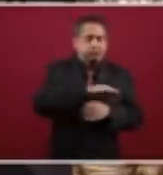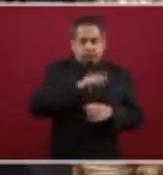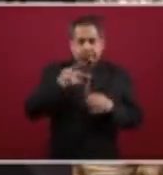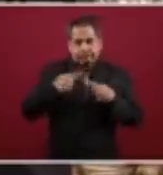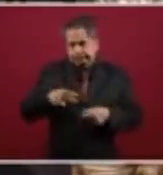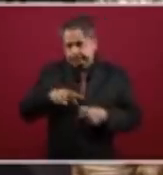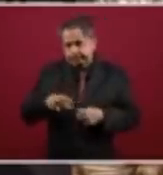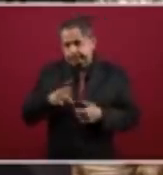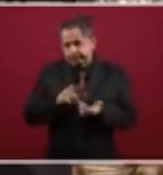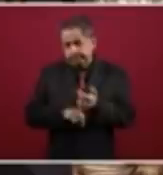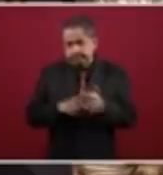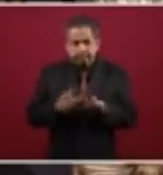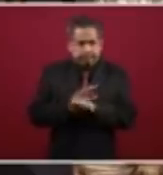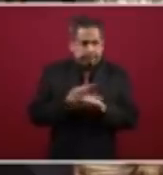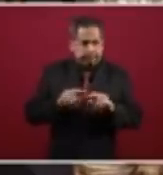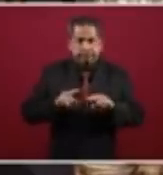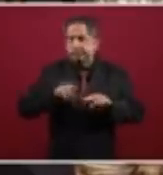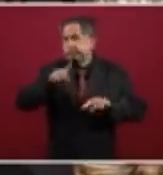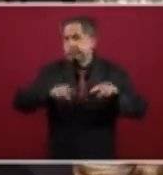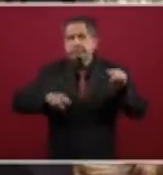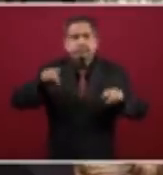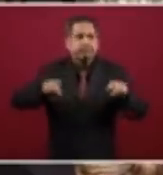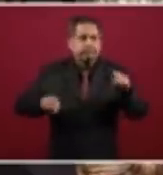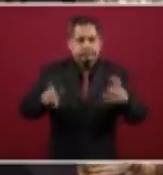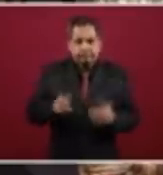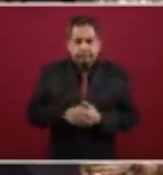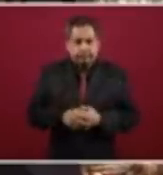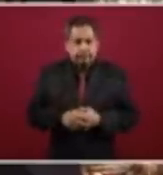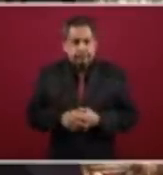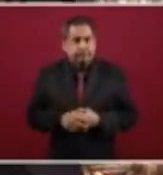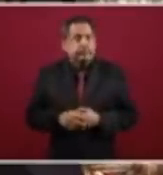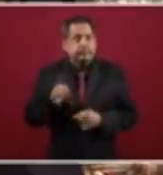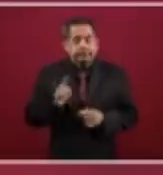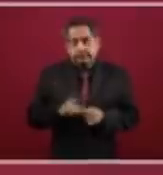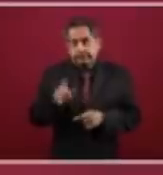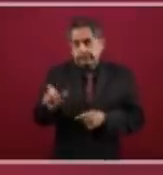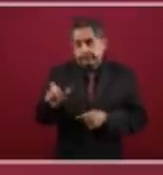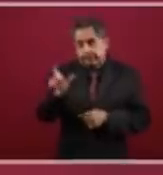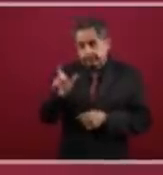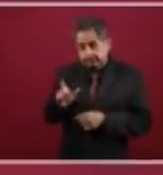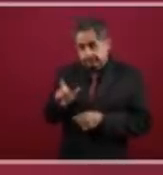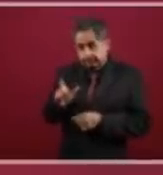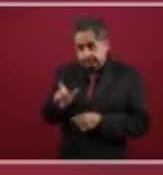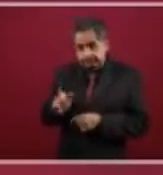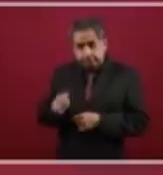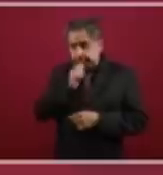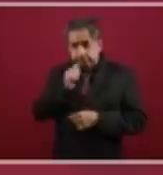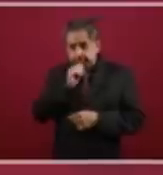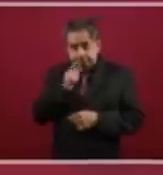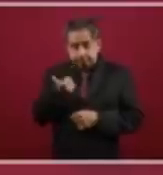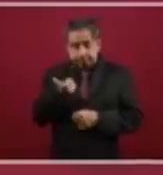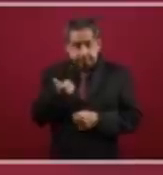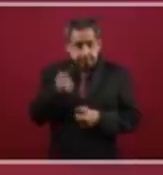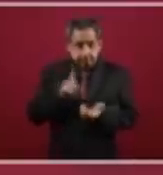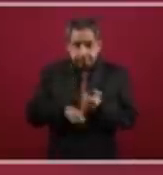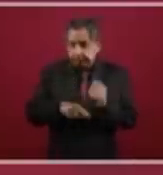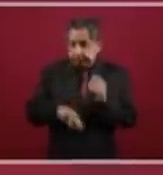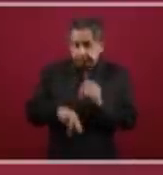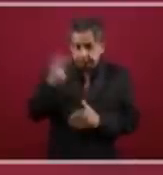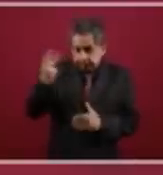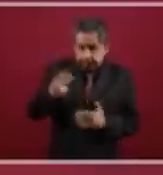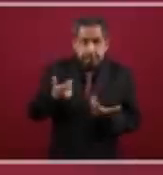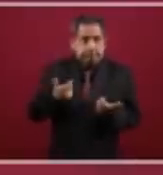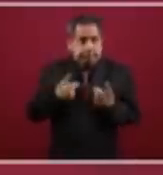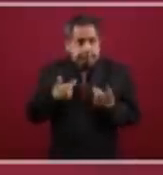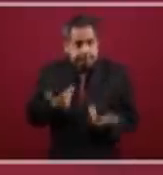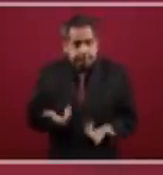tiene una movilidad constante. Quien tiene una tarjeta y aún no le ha caído su depósito, ¿cuál es